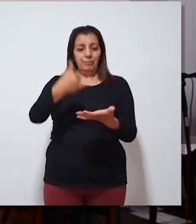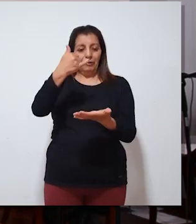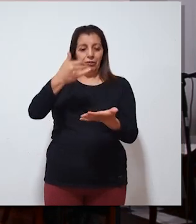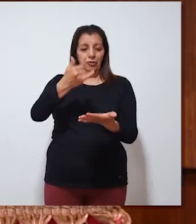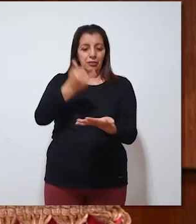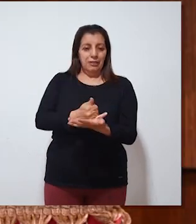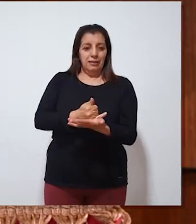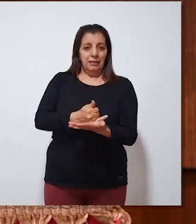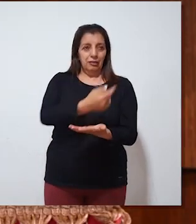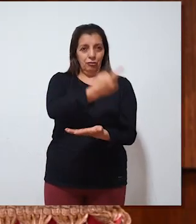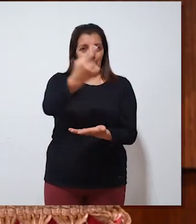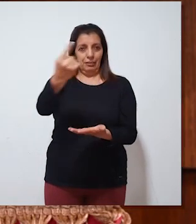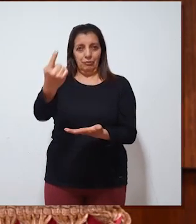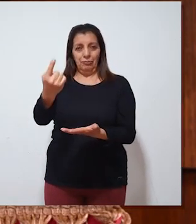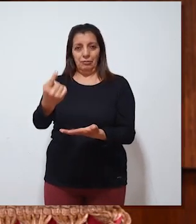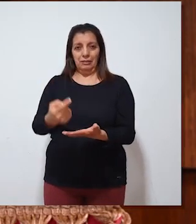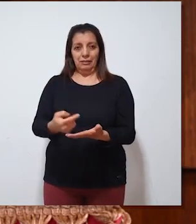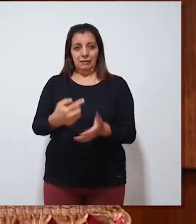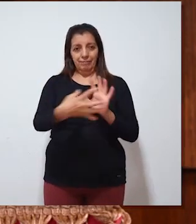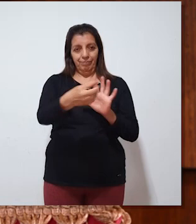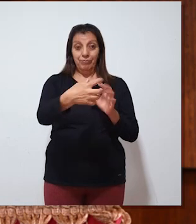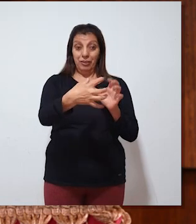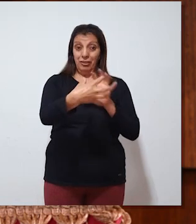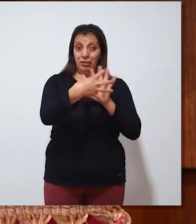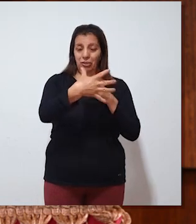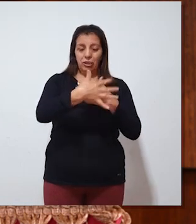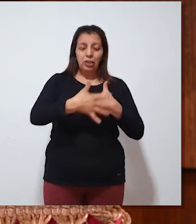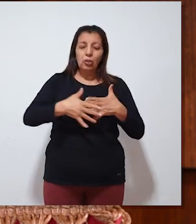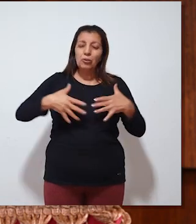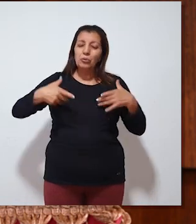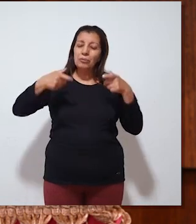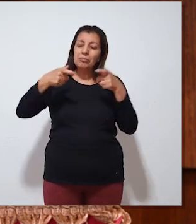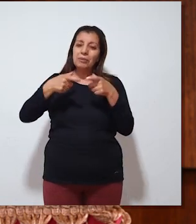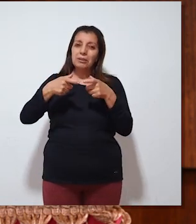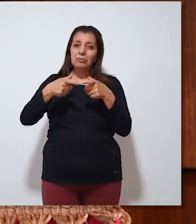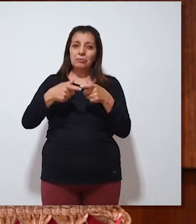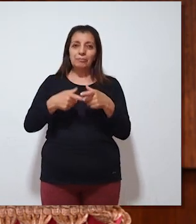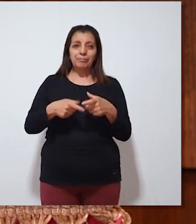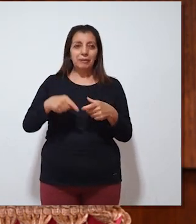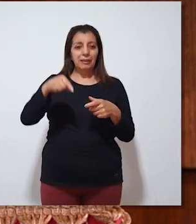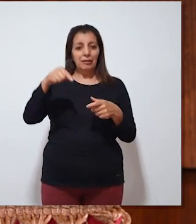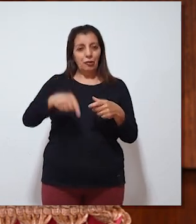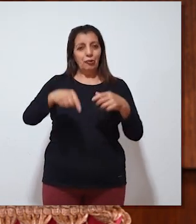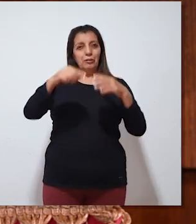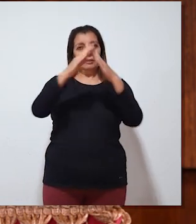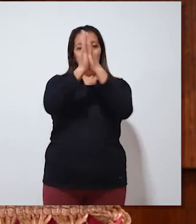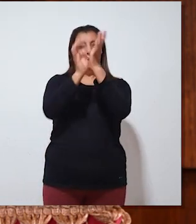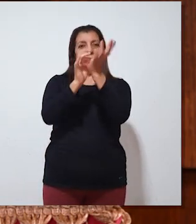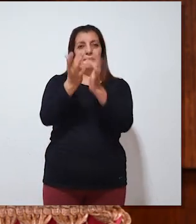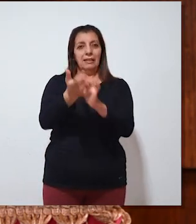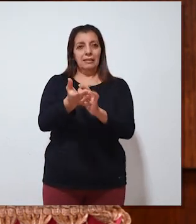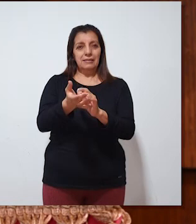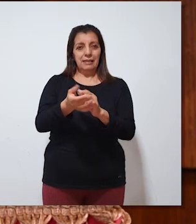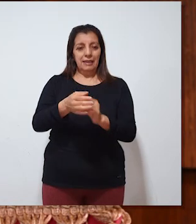tu espíritu. Queridos hermanos, desde la Basílica de Nuestra Señora del Rosario de la ciudad de Mendoza, en